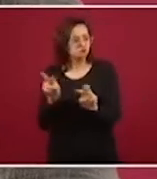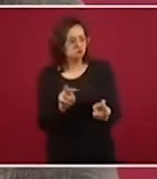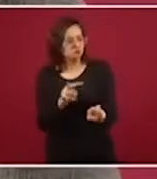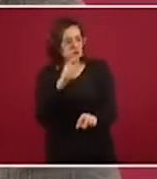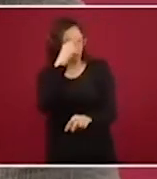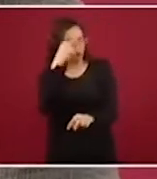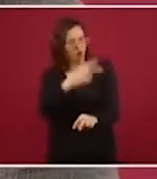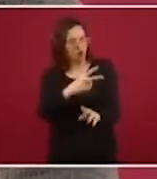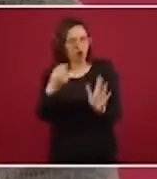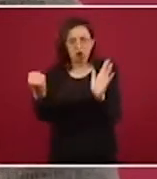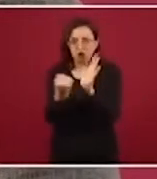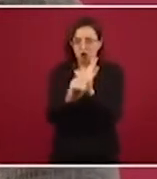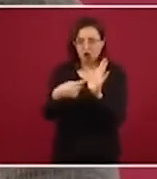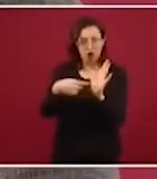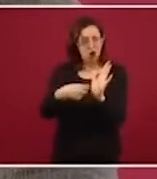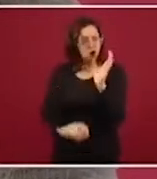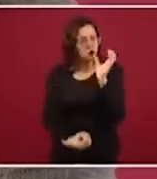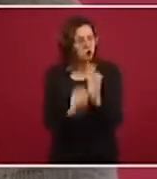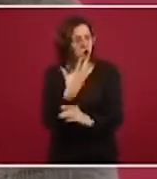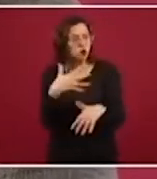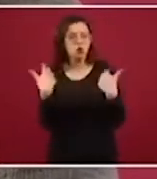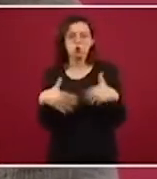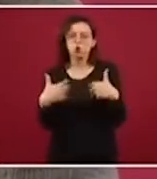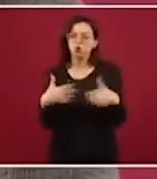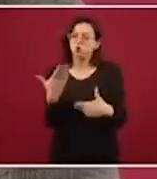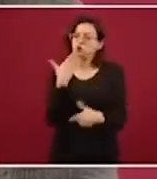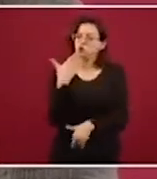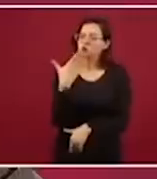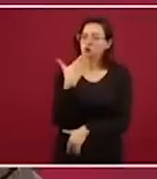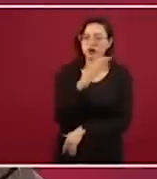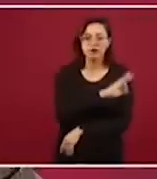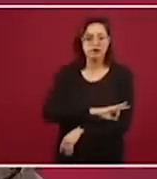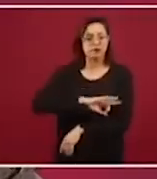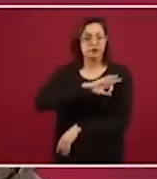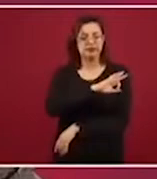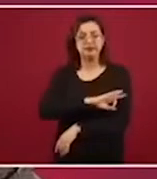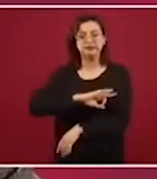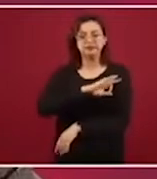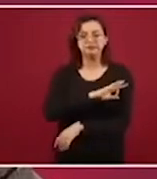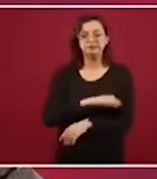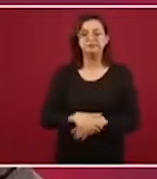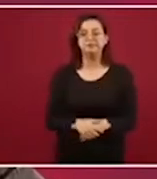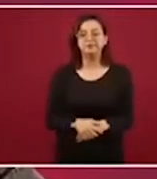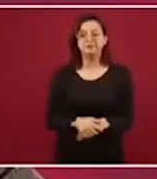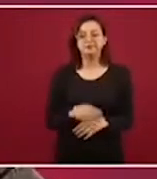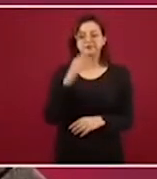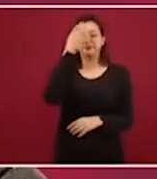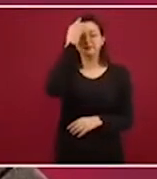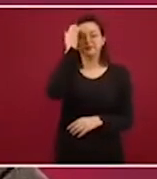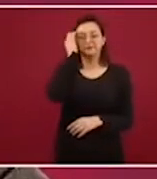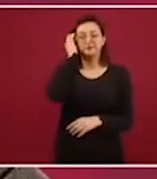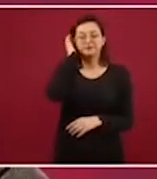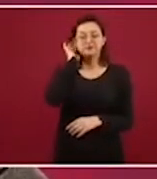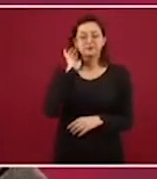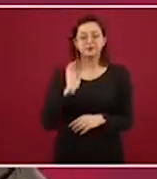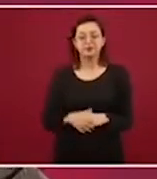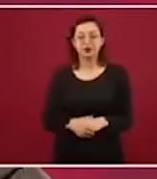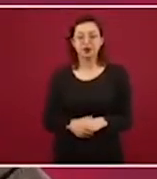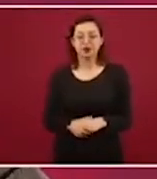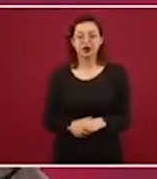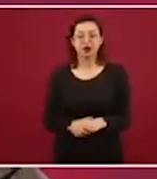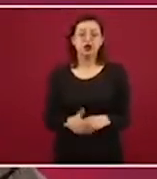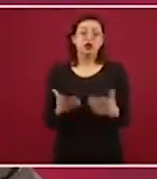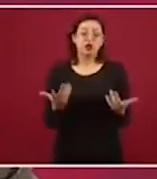estas acciones son muy importantes y en particular lo logrado en méxico más aún existe